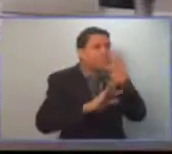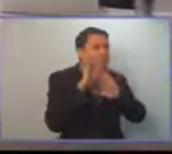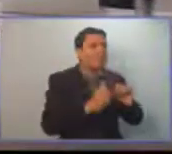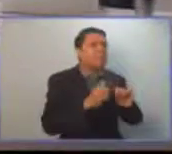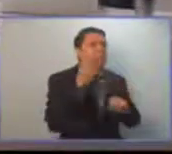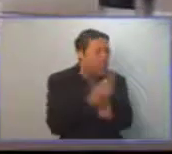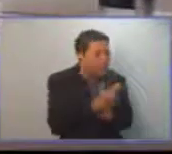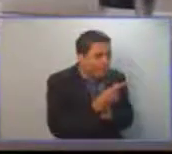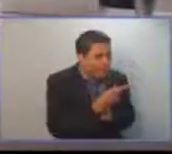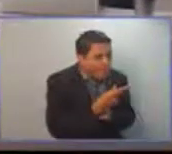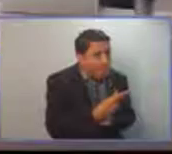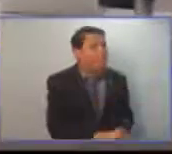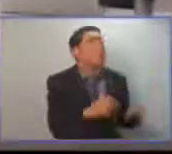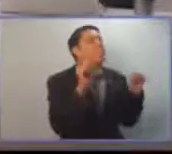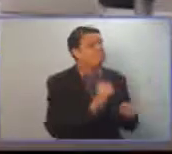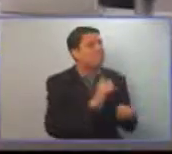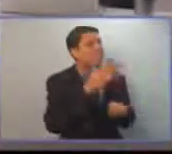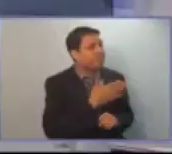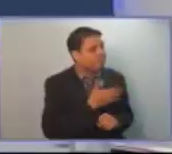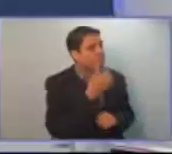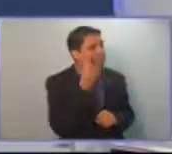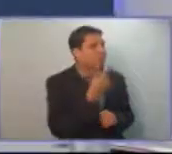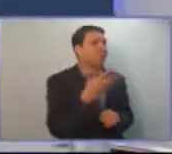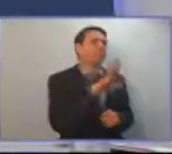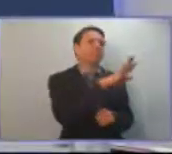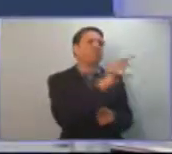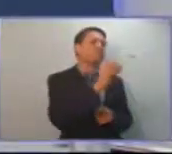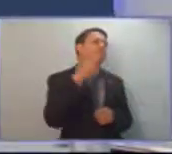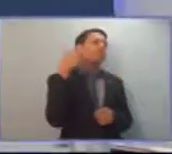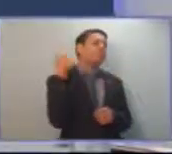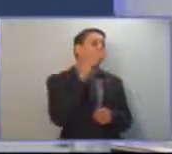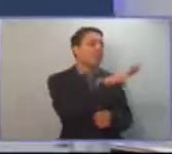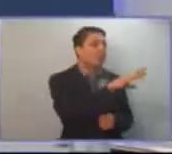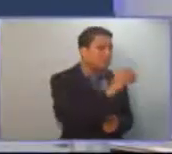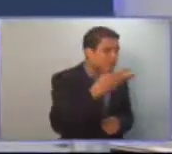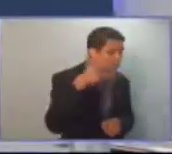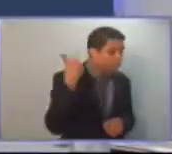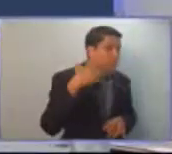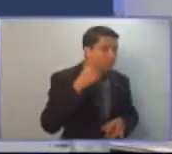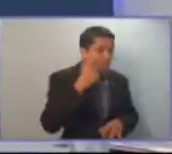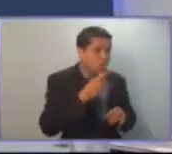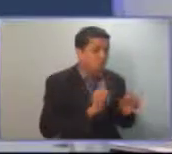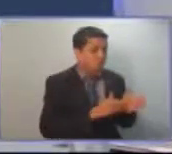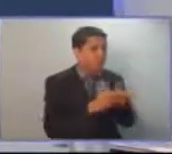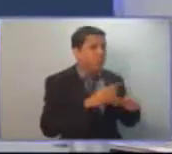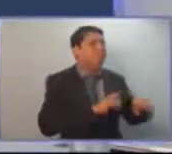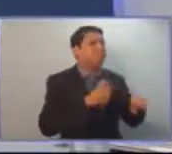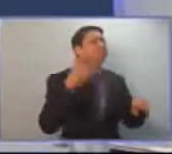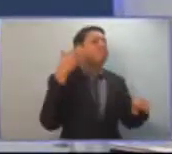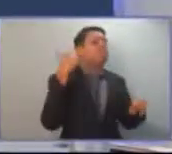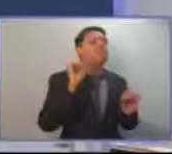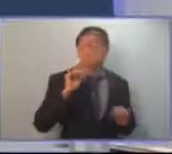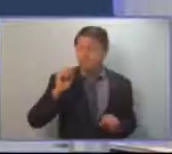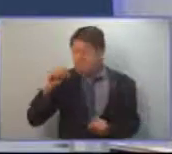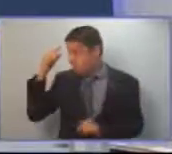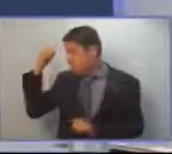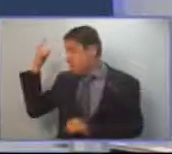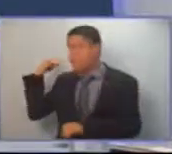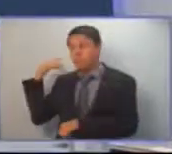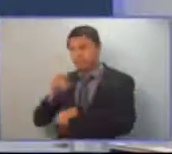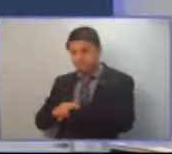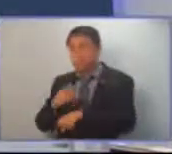duda aquellos que tenemos 40 años, 50 años, que habremos nacido en esos momentos. Recordamos esa etapa